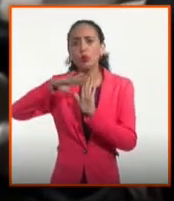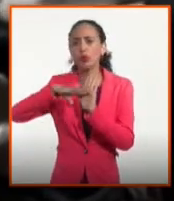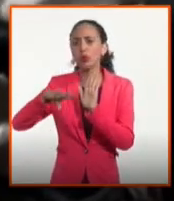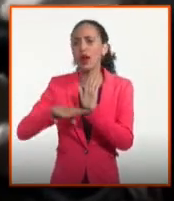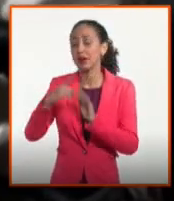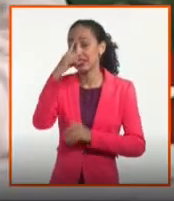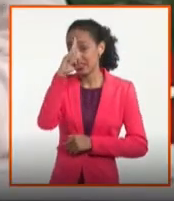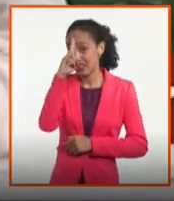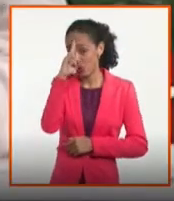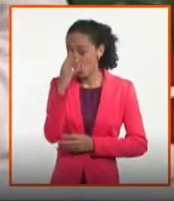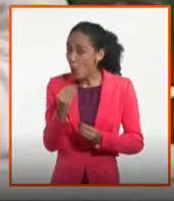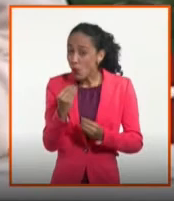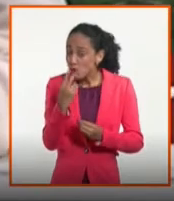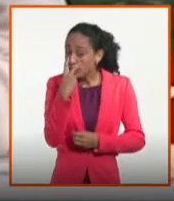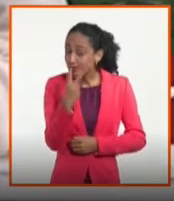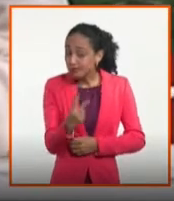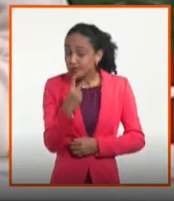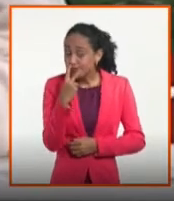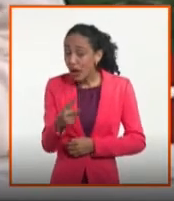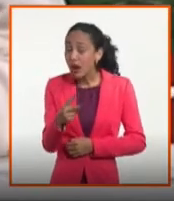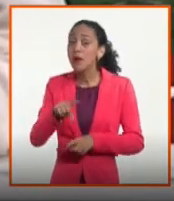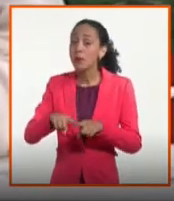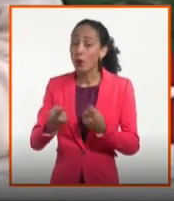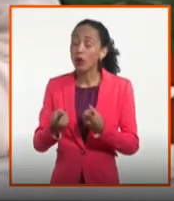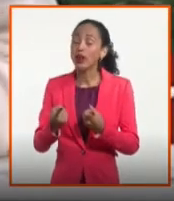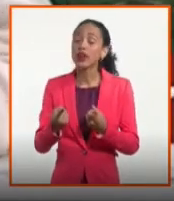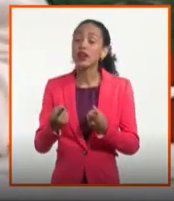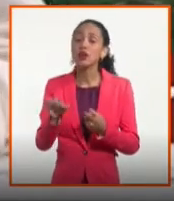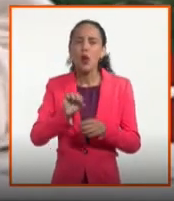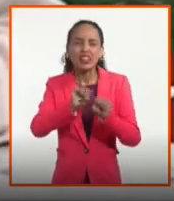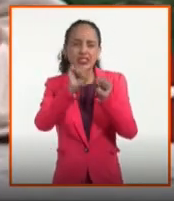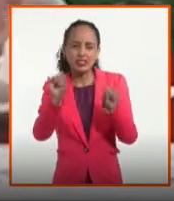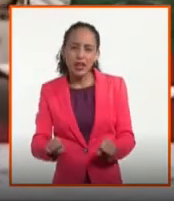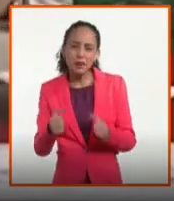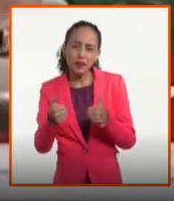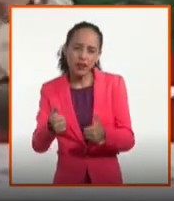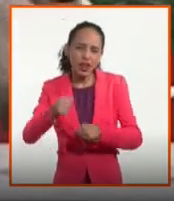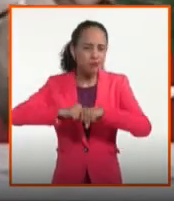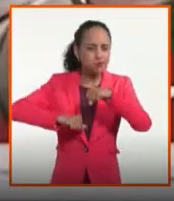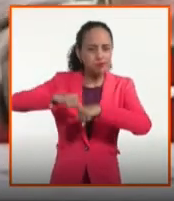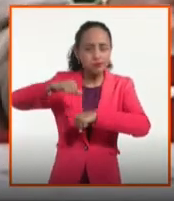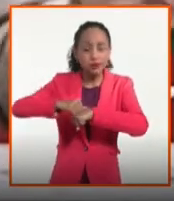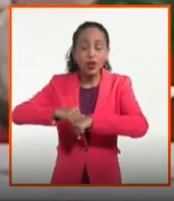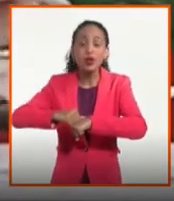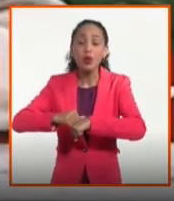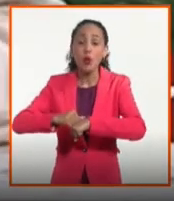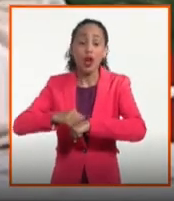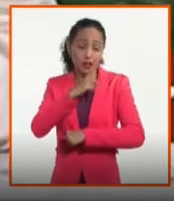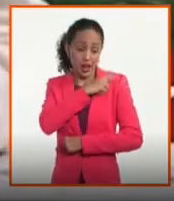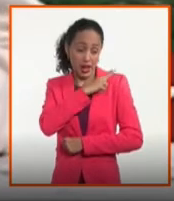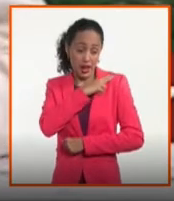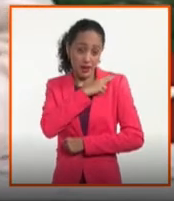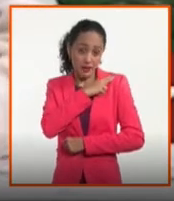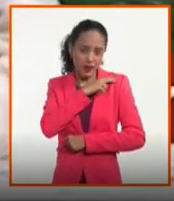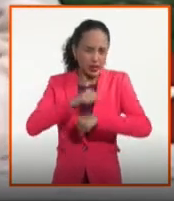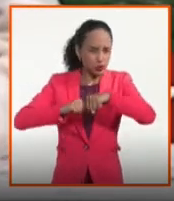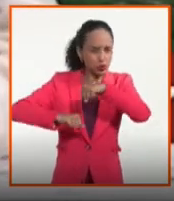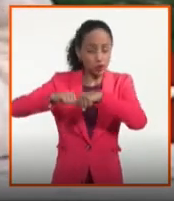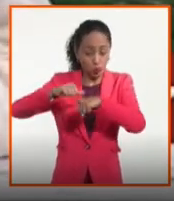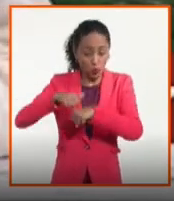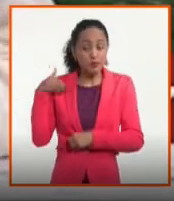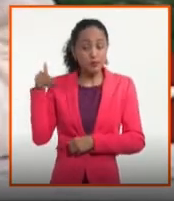muchos que se atienden que hay un sistema bien armonizado bien montado que hay un sistema de dirección aquí está nuestra directora provincial